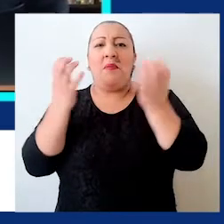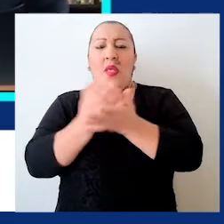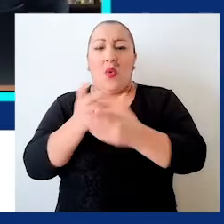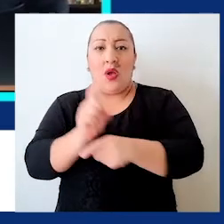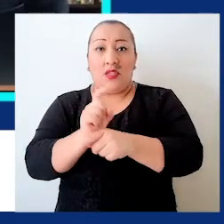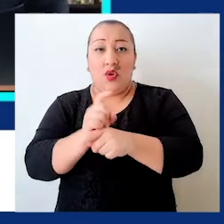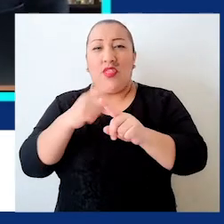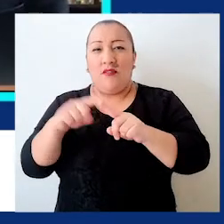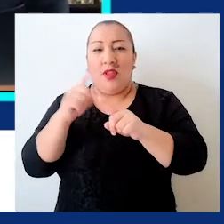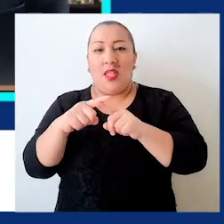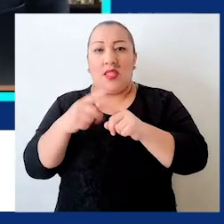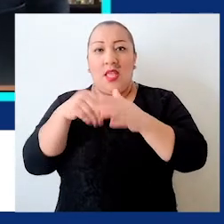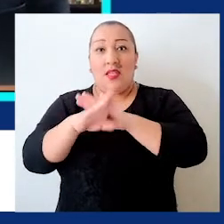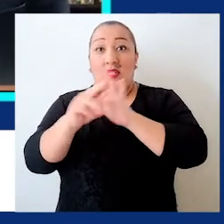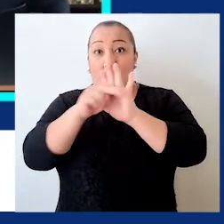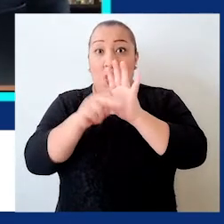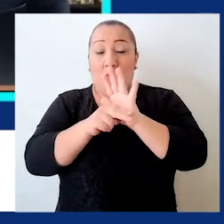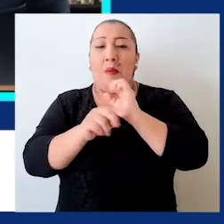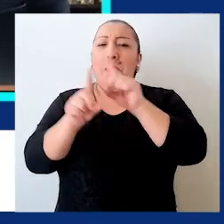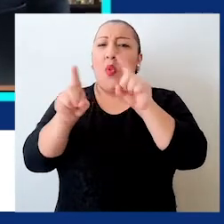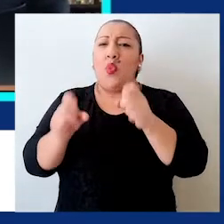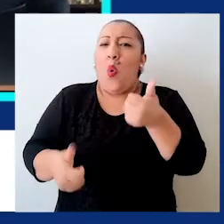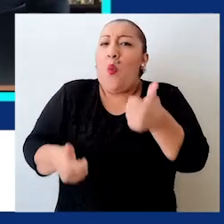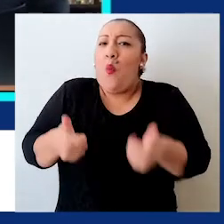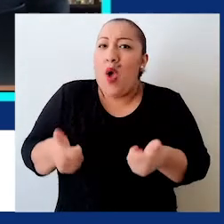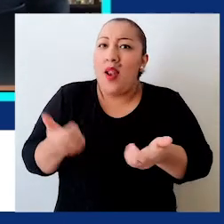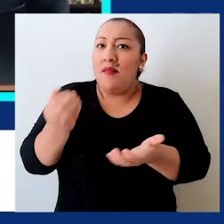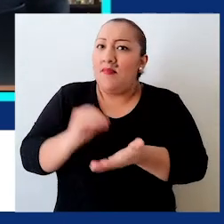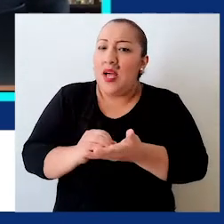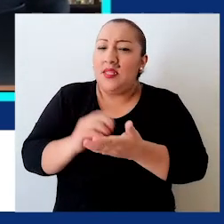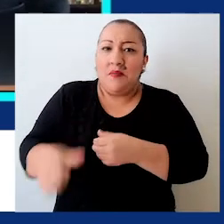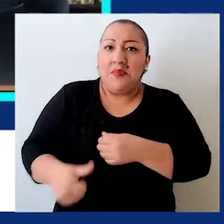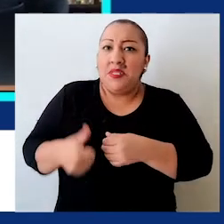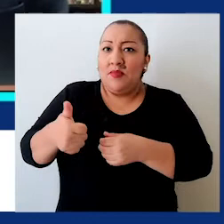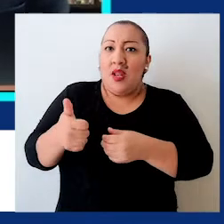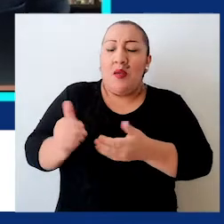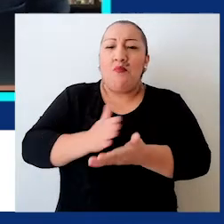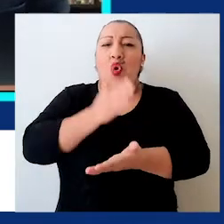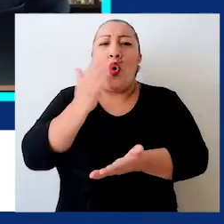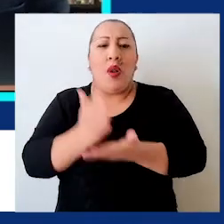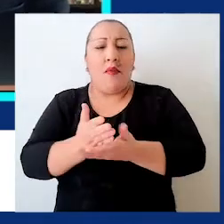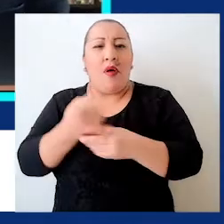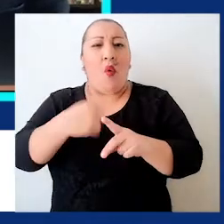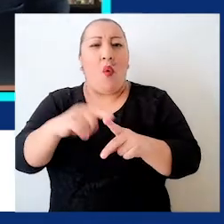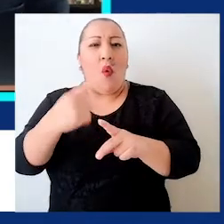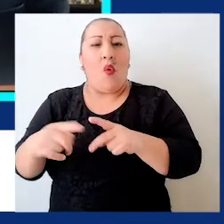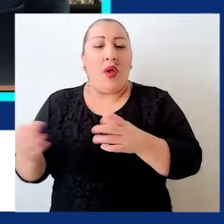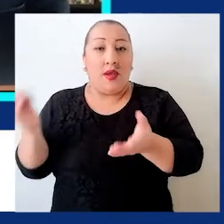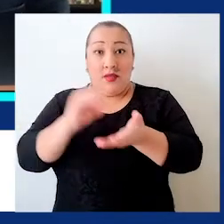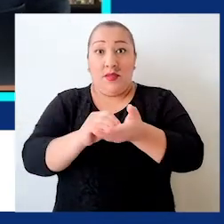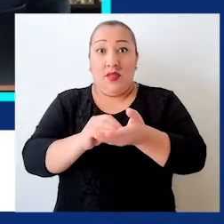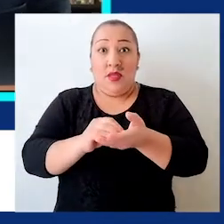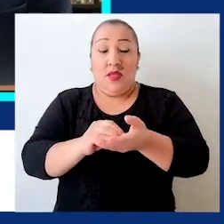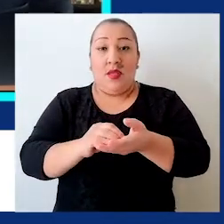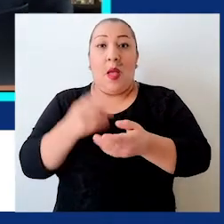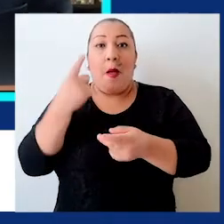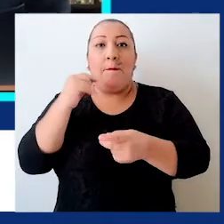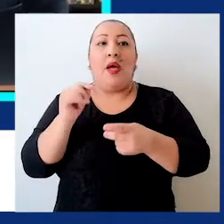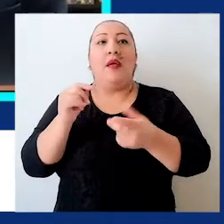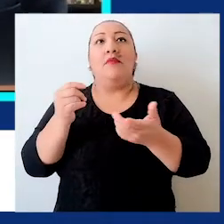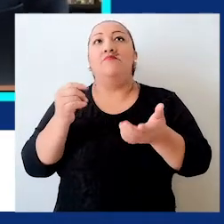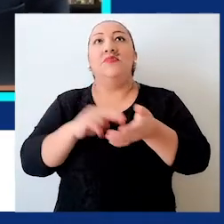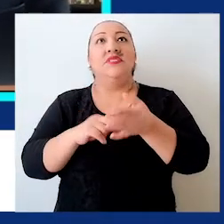y las políticas educativas, ¿cuáles son las principales brechas y obstáculos que se presentan para la